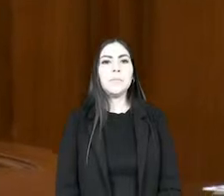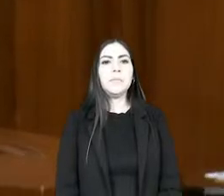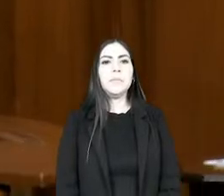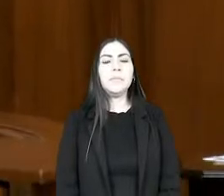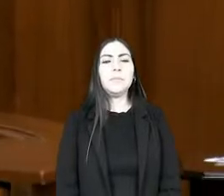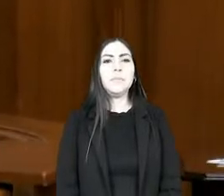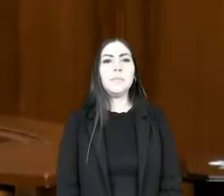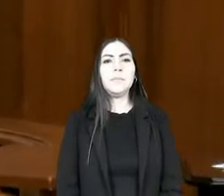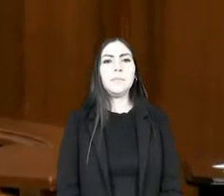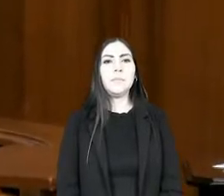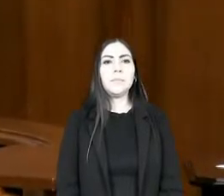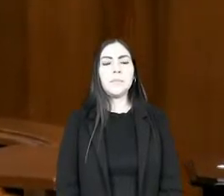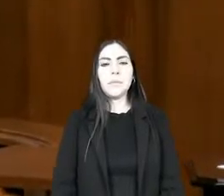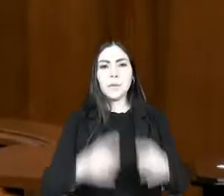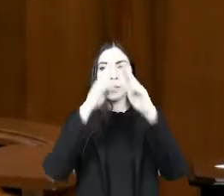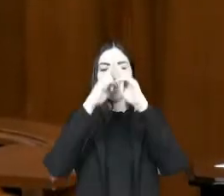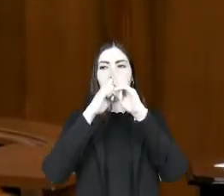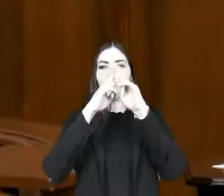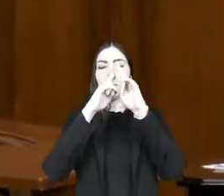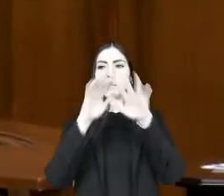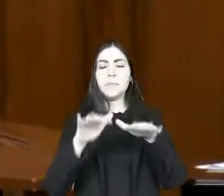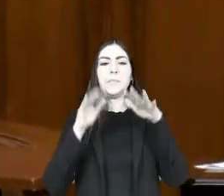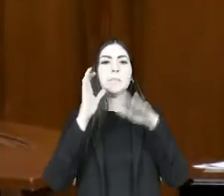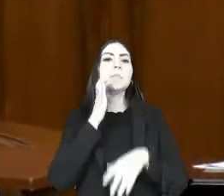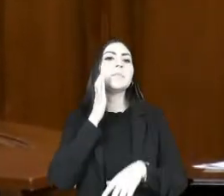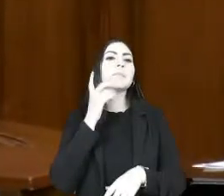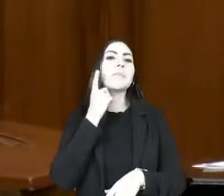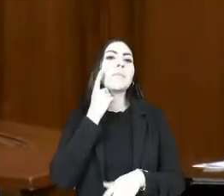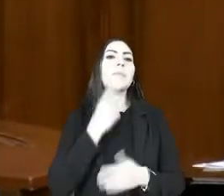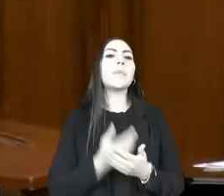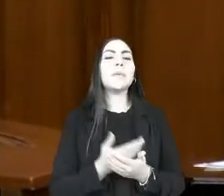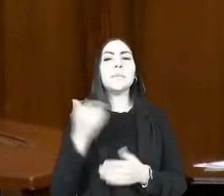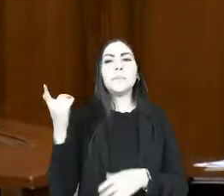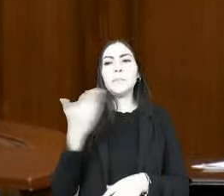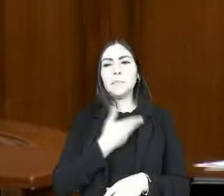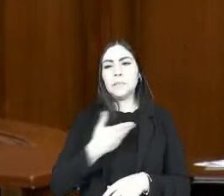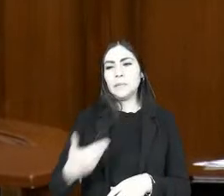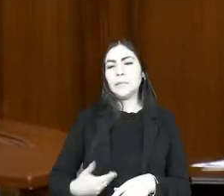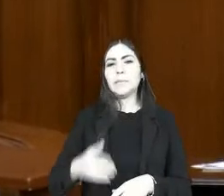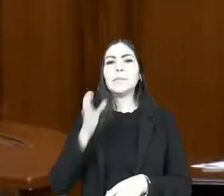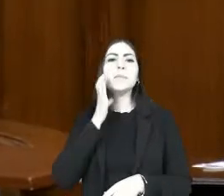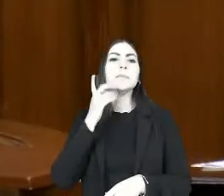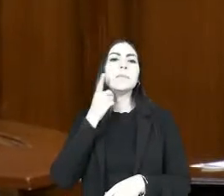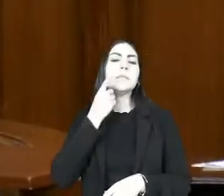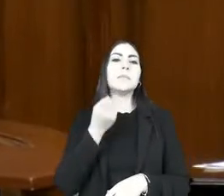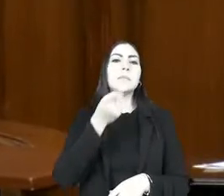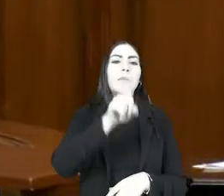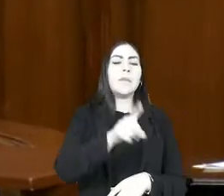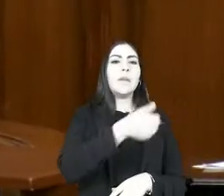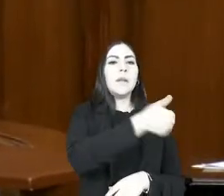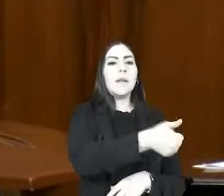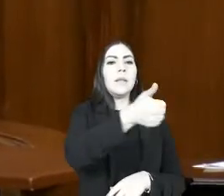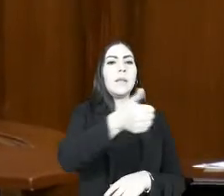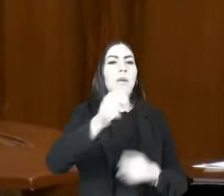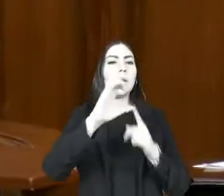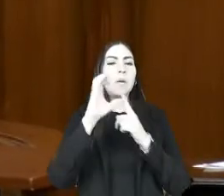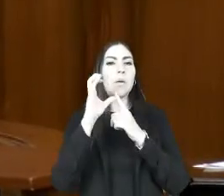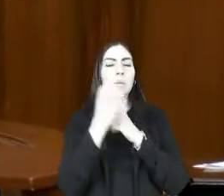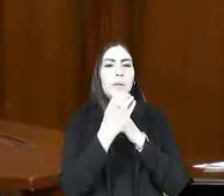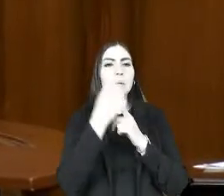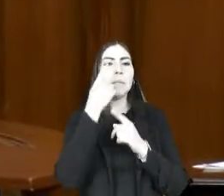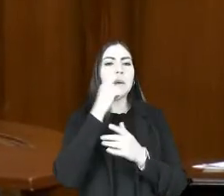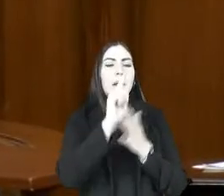Asamblea. La Presidencia de la Legislatura encomendó a las Comisiones Legislativas de Legislación y